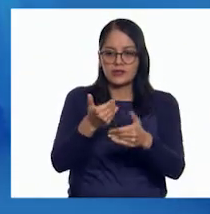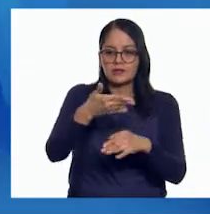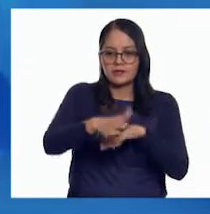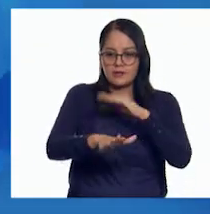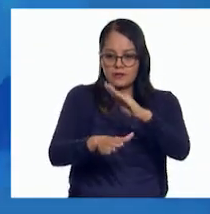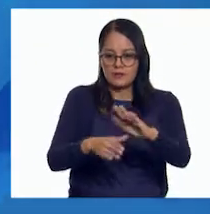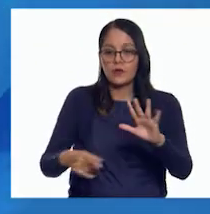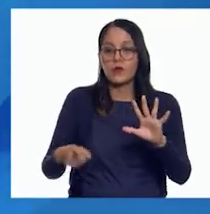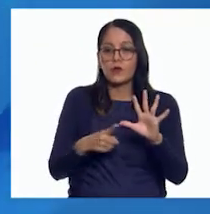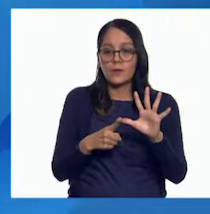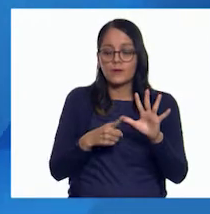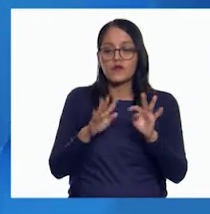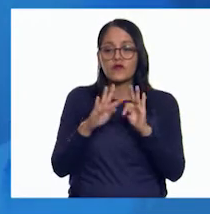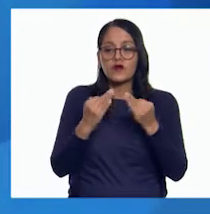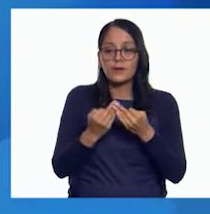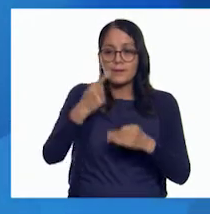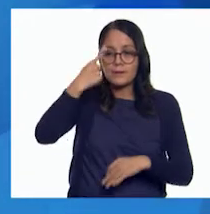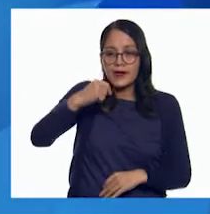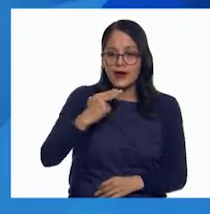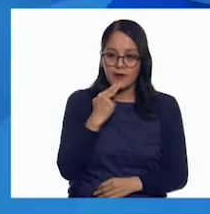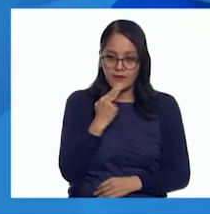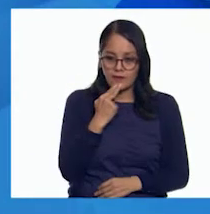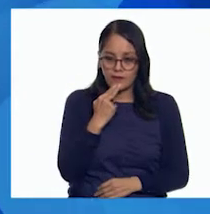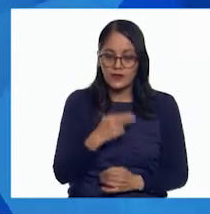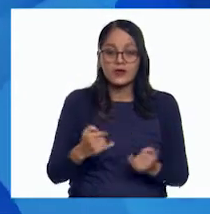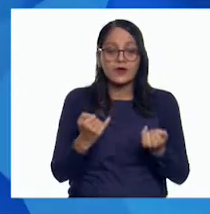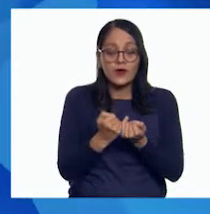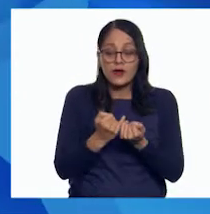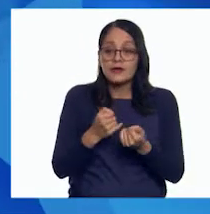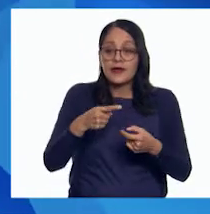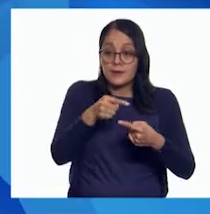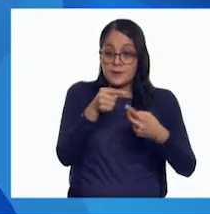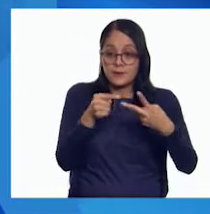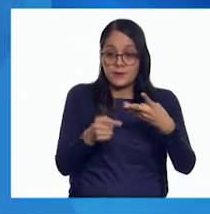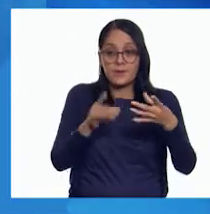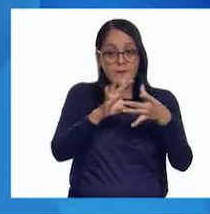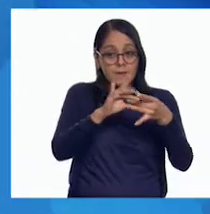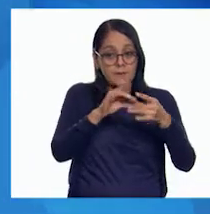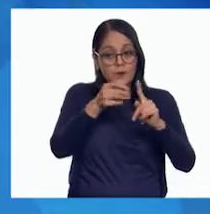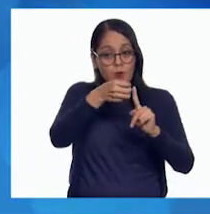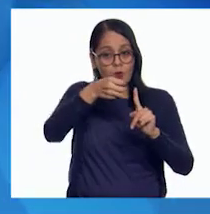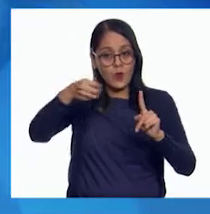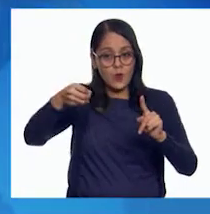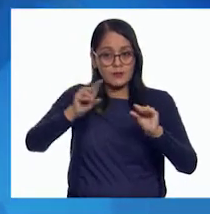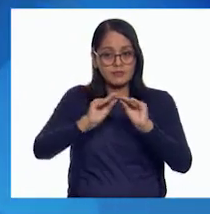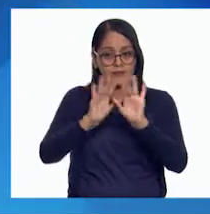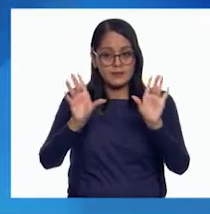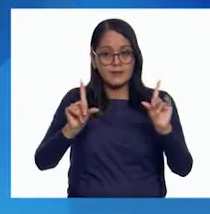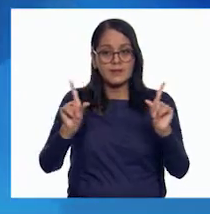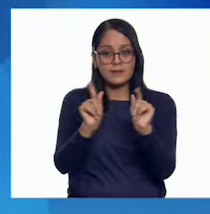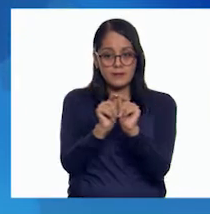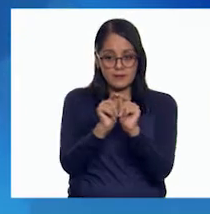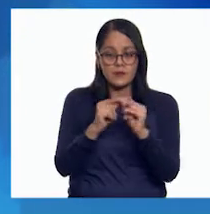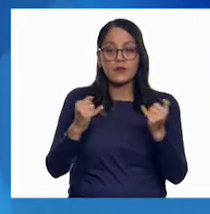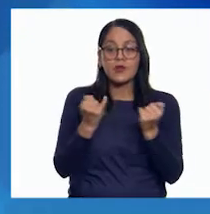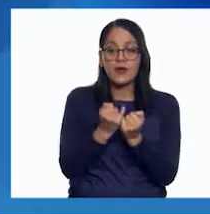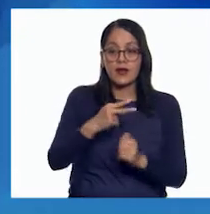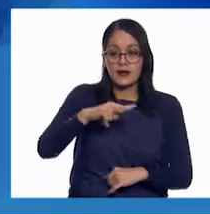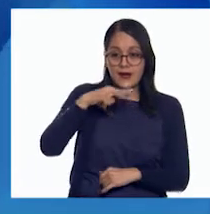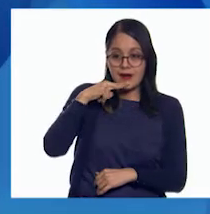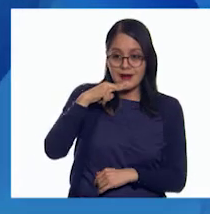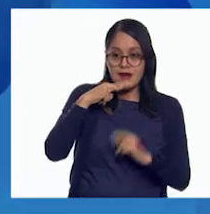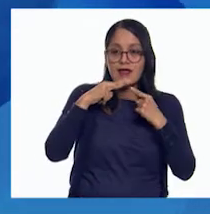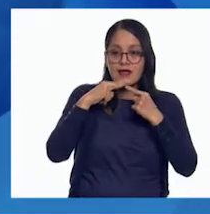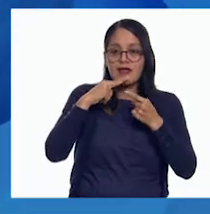uso. Las indicaciones escritas de manera ordenada, clara y breve. Los verbos empleados en las instrucciones escritos